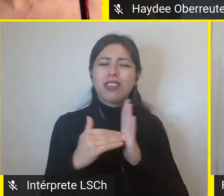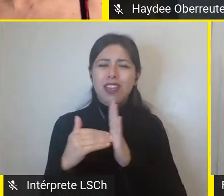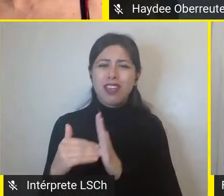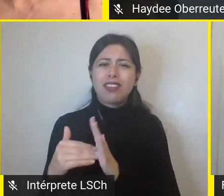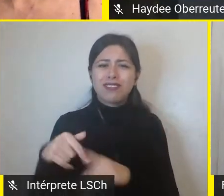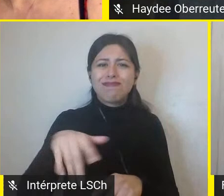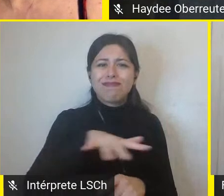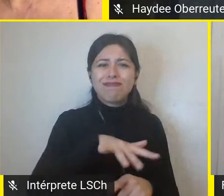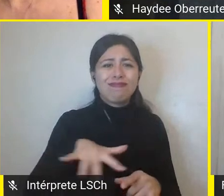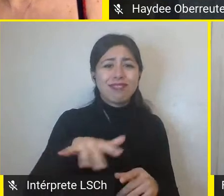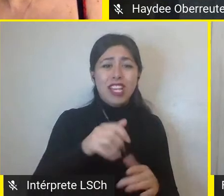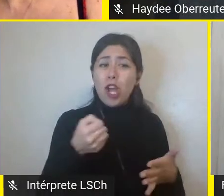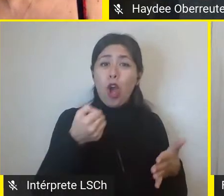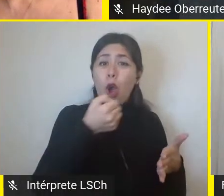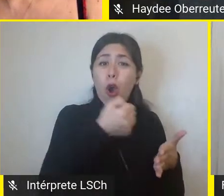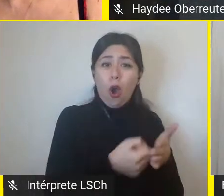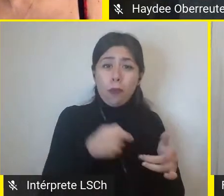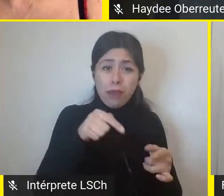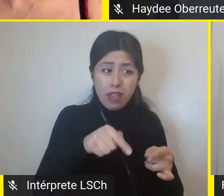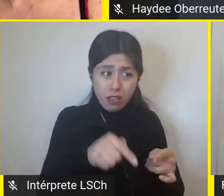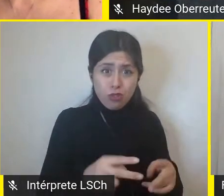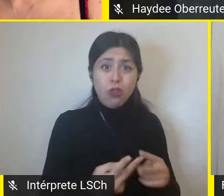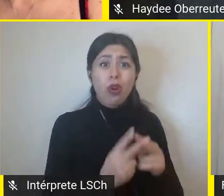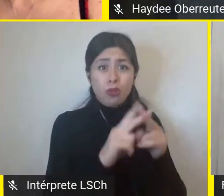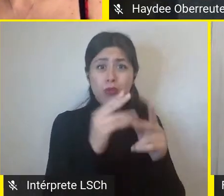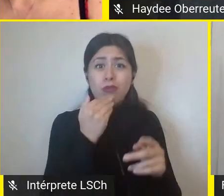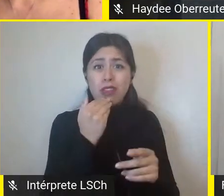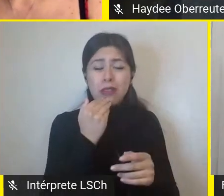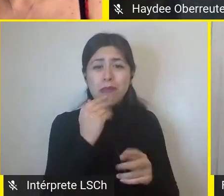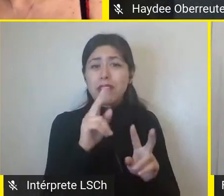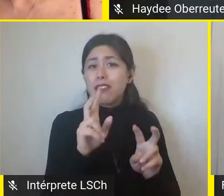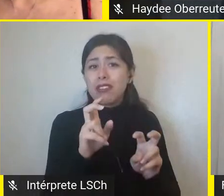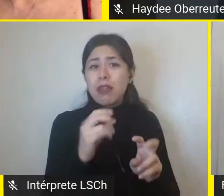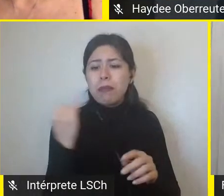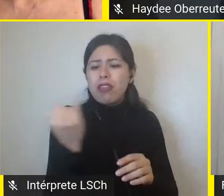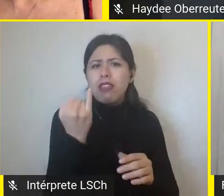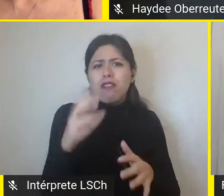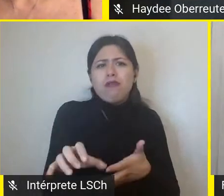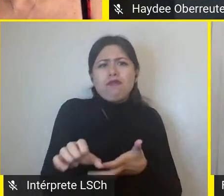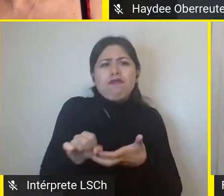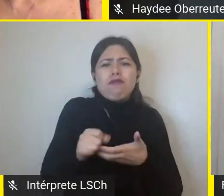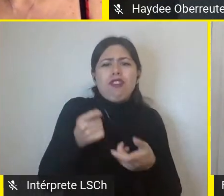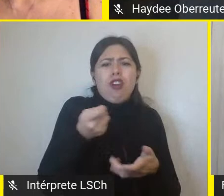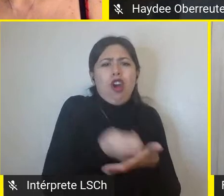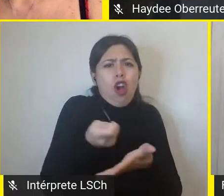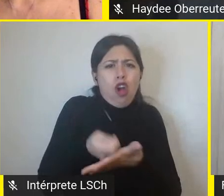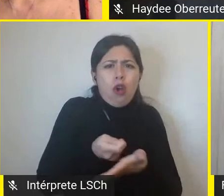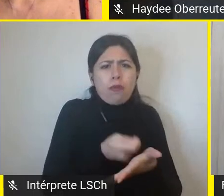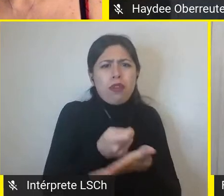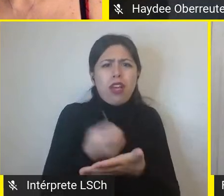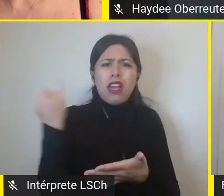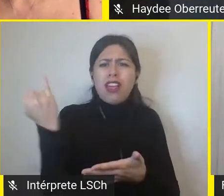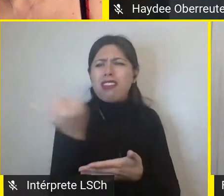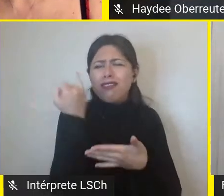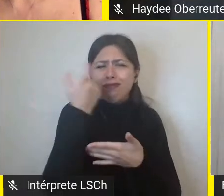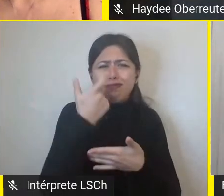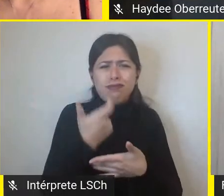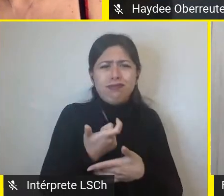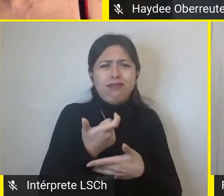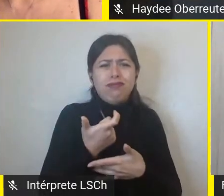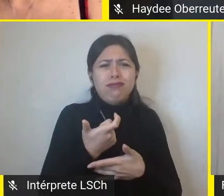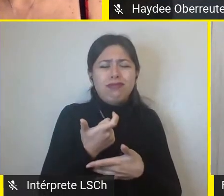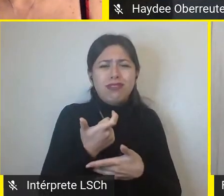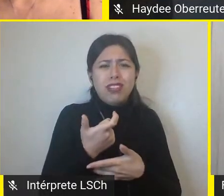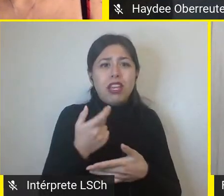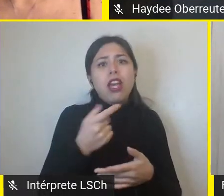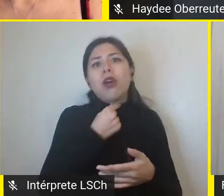lo construyeron ellos también, pues, o sea, construyeron un individuo egoísta, consumista, hiperindividualista y con ganas de estudiar en Harvard, porque nadie se quería estudiar a